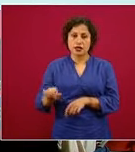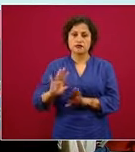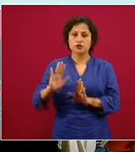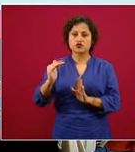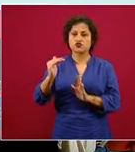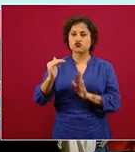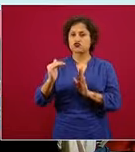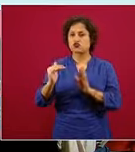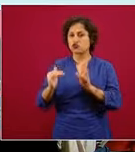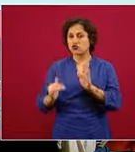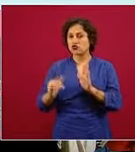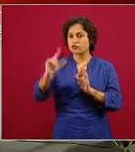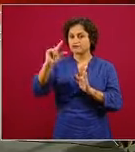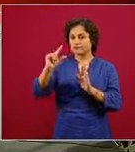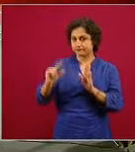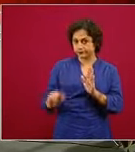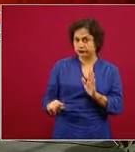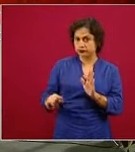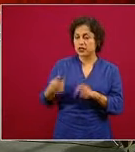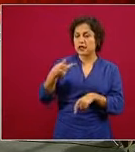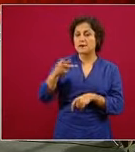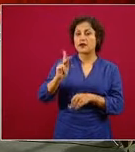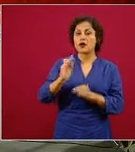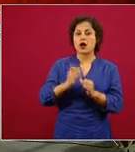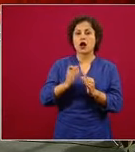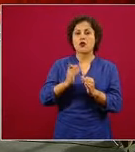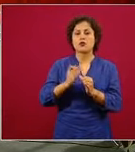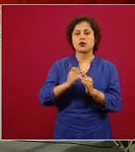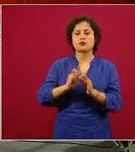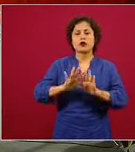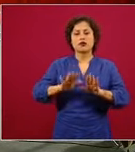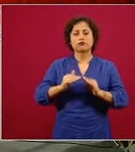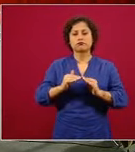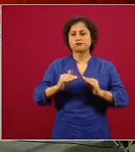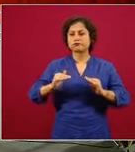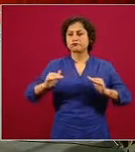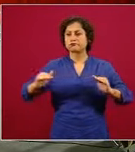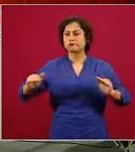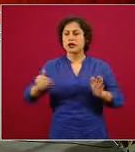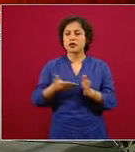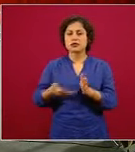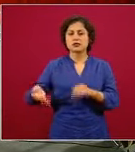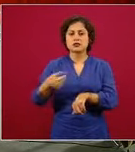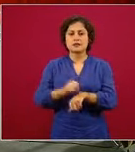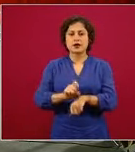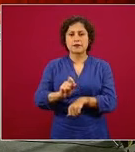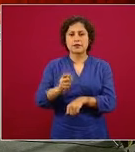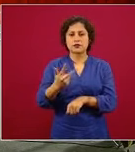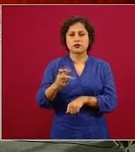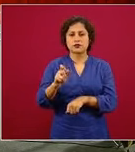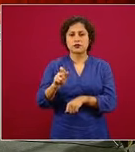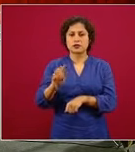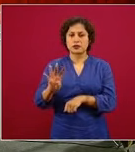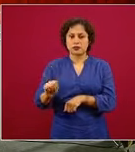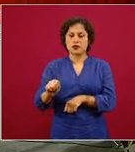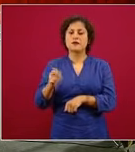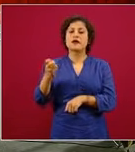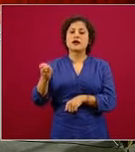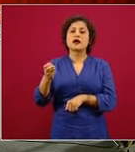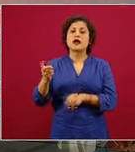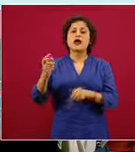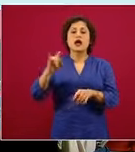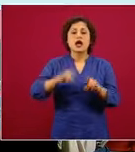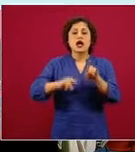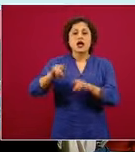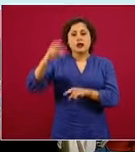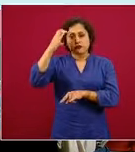descendentes y ahorita están prácticamente en una transmisión basal entre la semana 28 y 29. La ocupación, tanto de camas